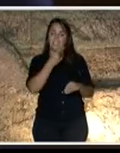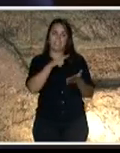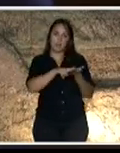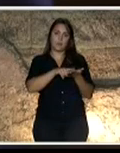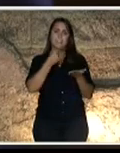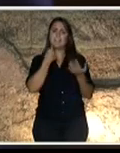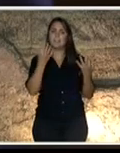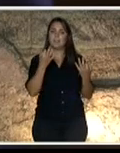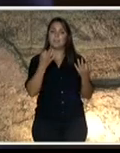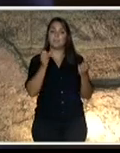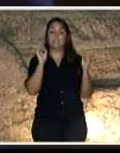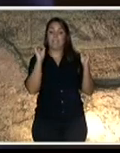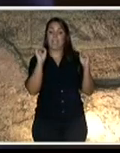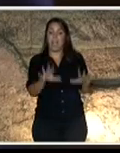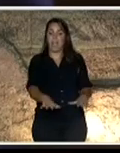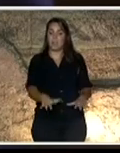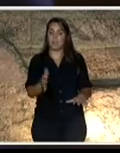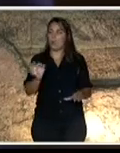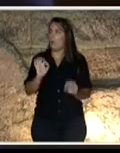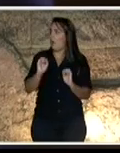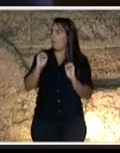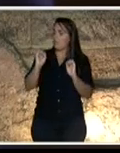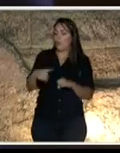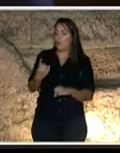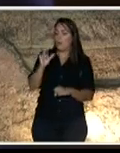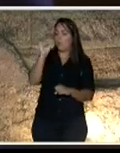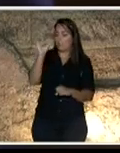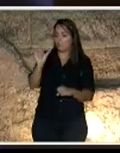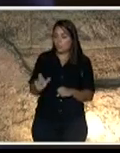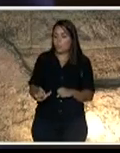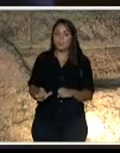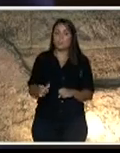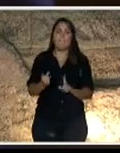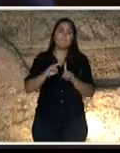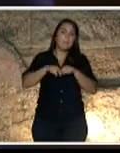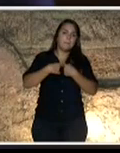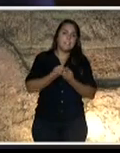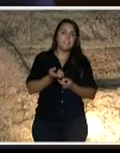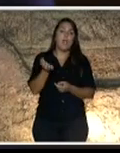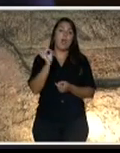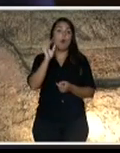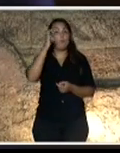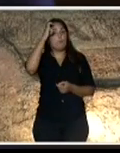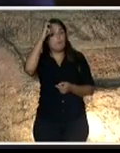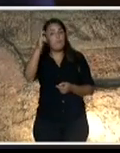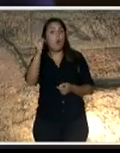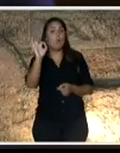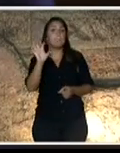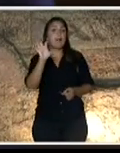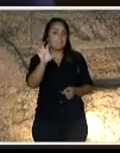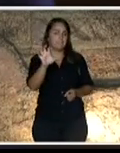dejar o abandonar una persona, familia o pueblo o su propio